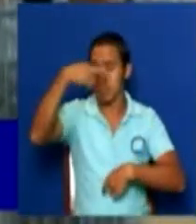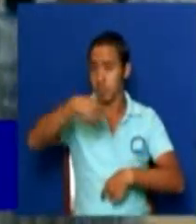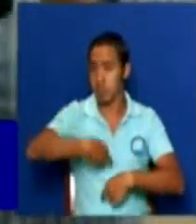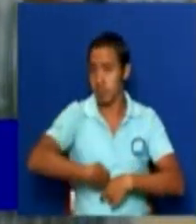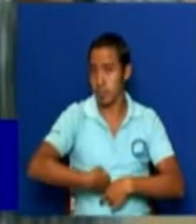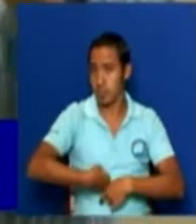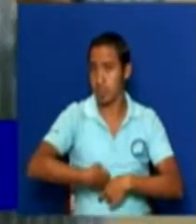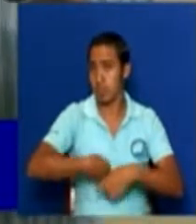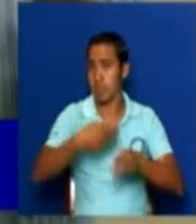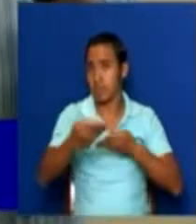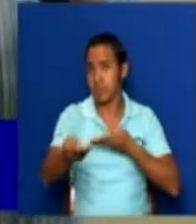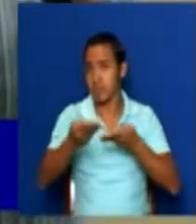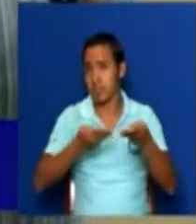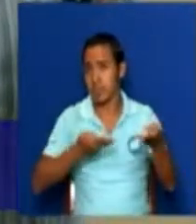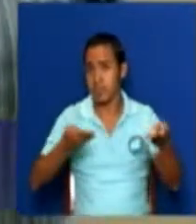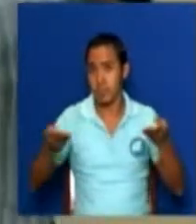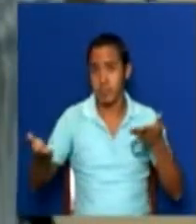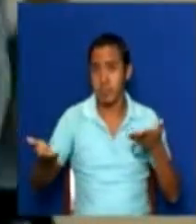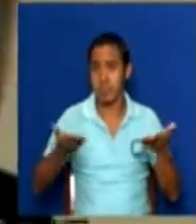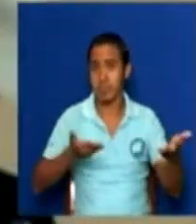responsabilidad compartida.